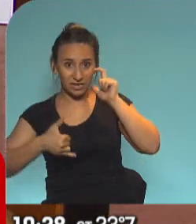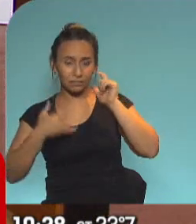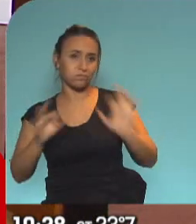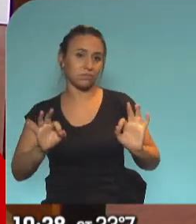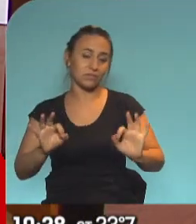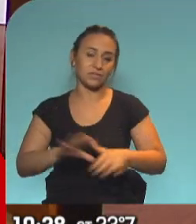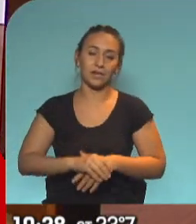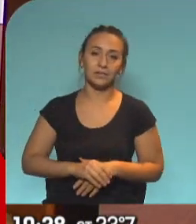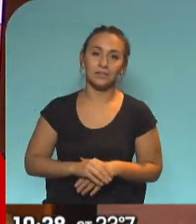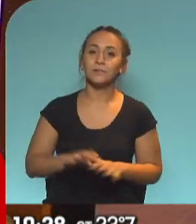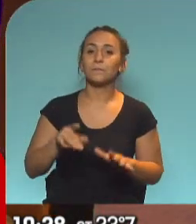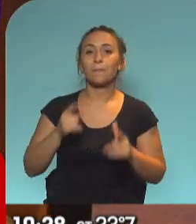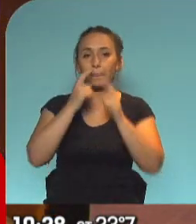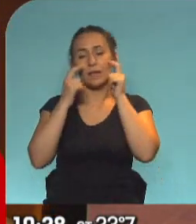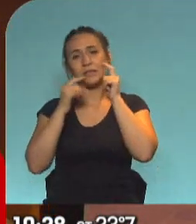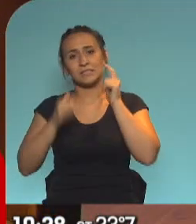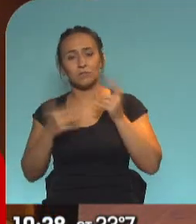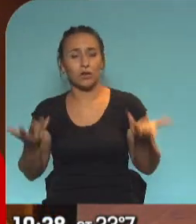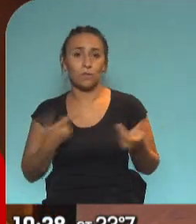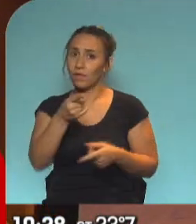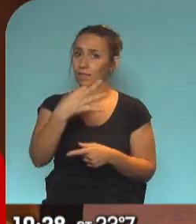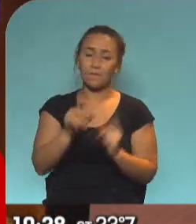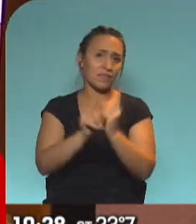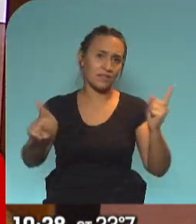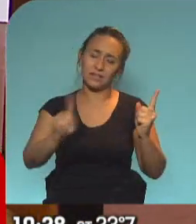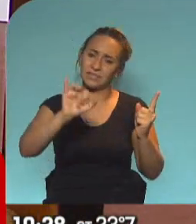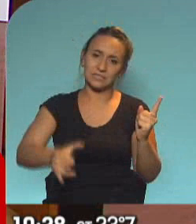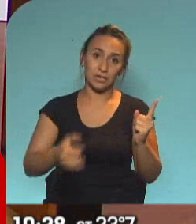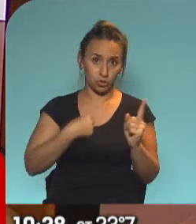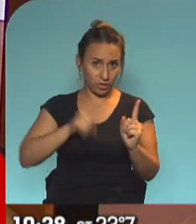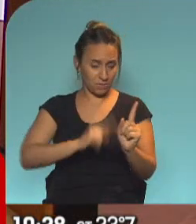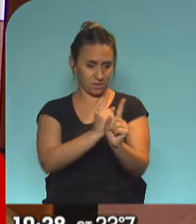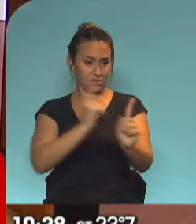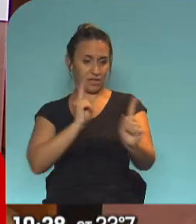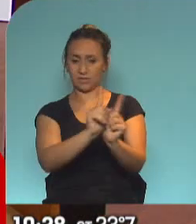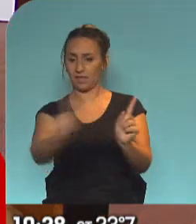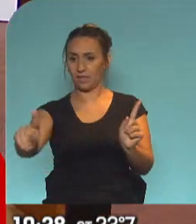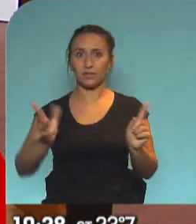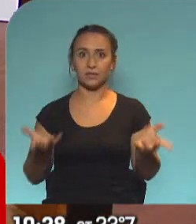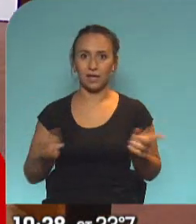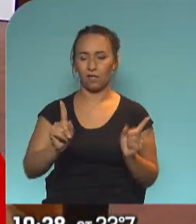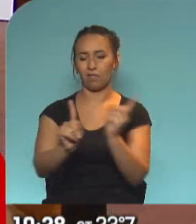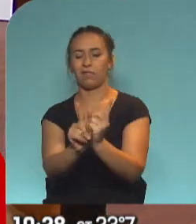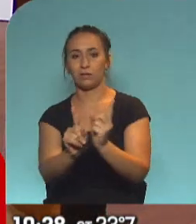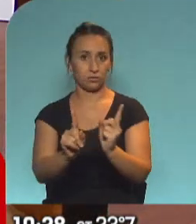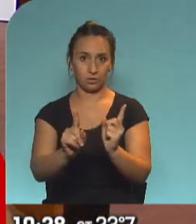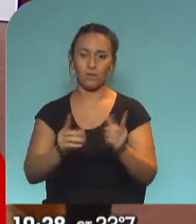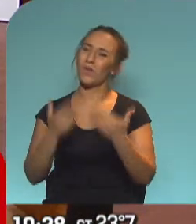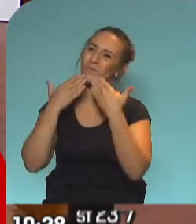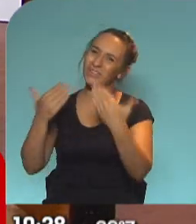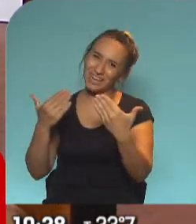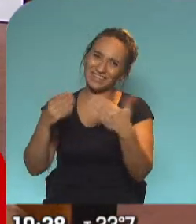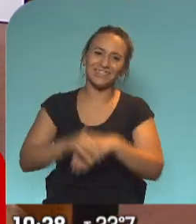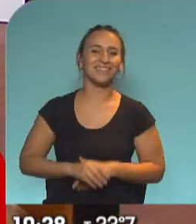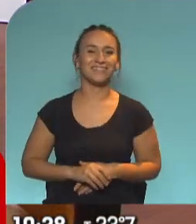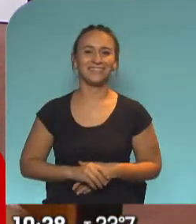usted se tiene que poner el barbijo. Claro. Y usted tiene que mantener la distancia. Y yo también la mantengo. Doctor, gracias como siempre.